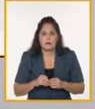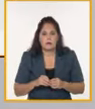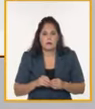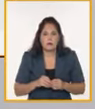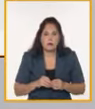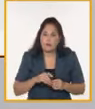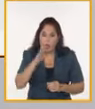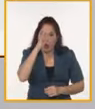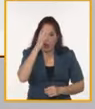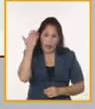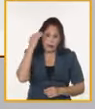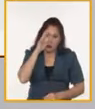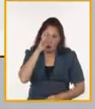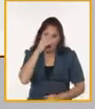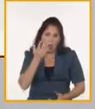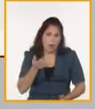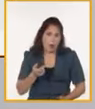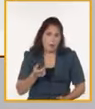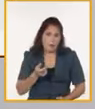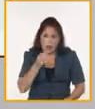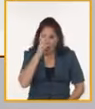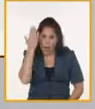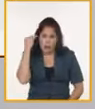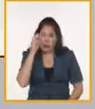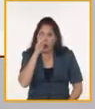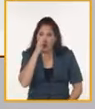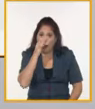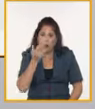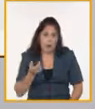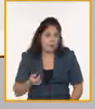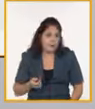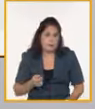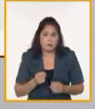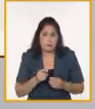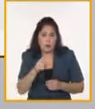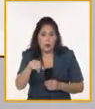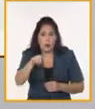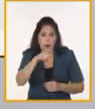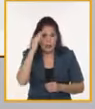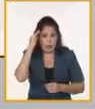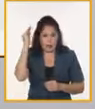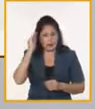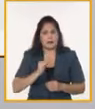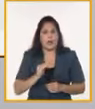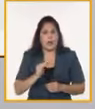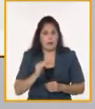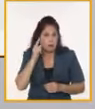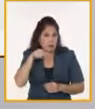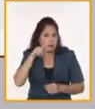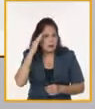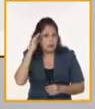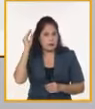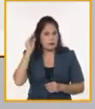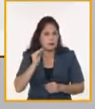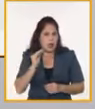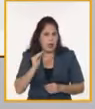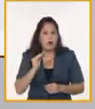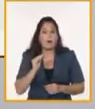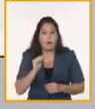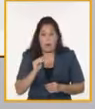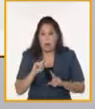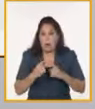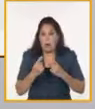burla era una burla sin embargo sin embargo usted de manera puntual de manera no habitual ante